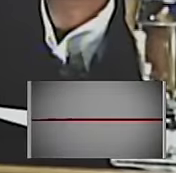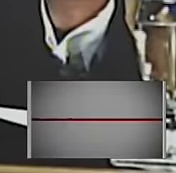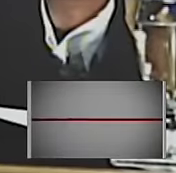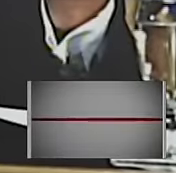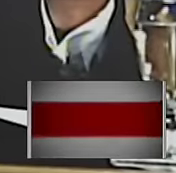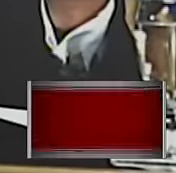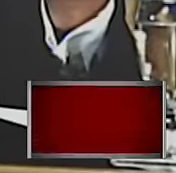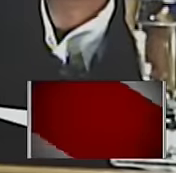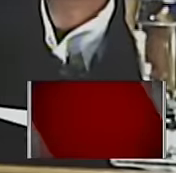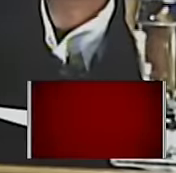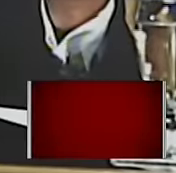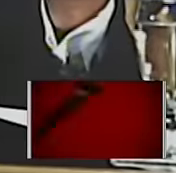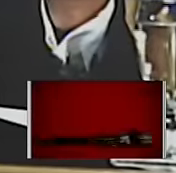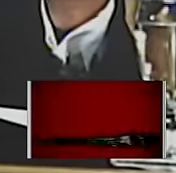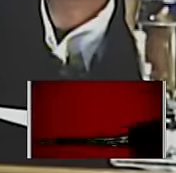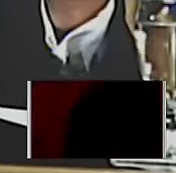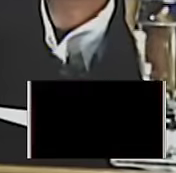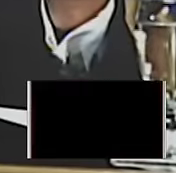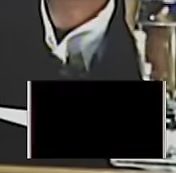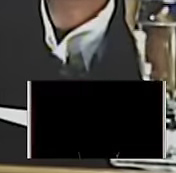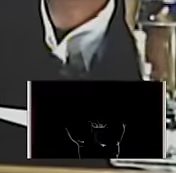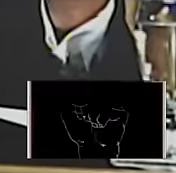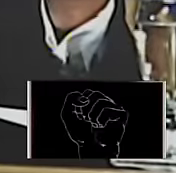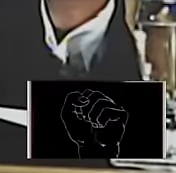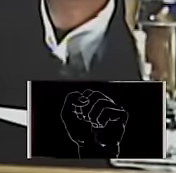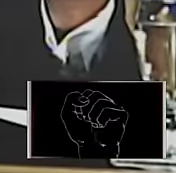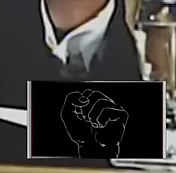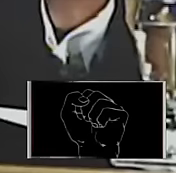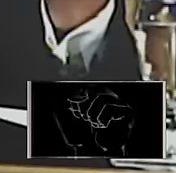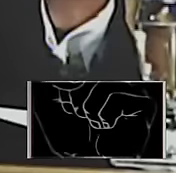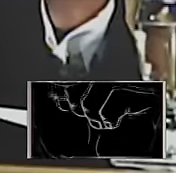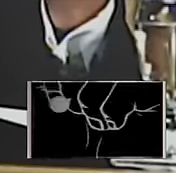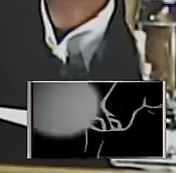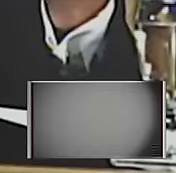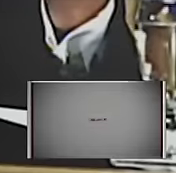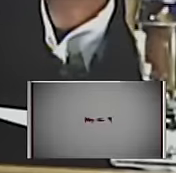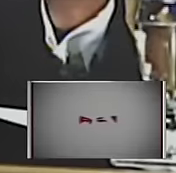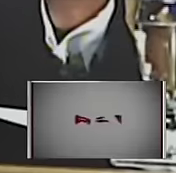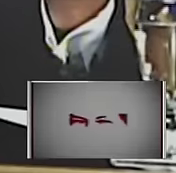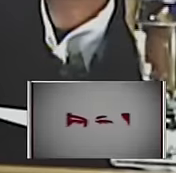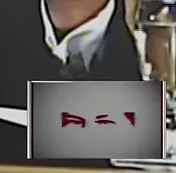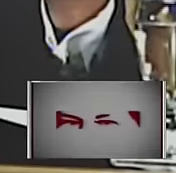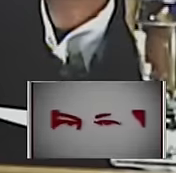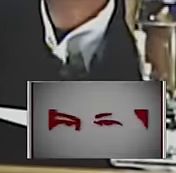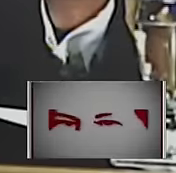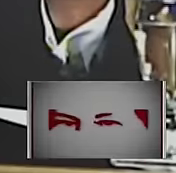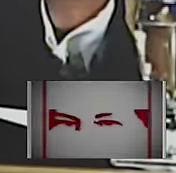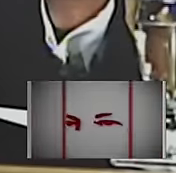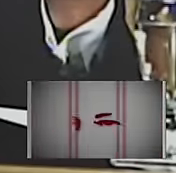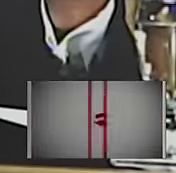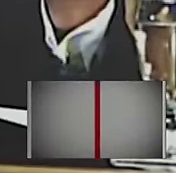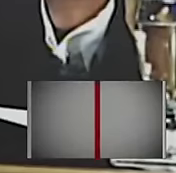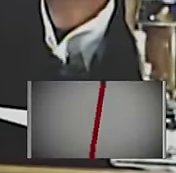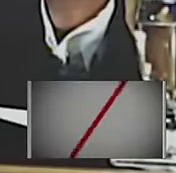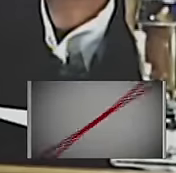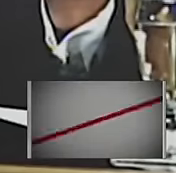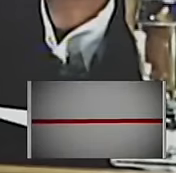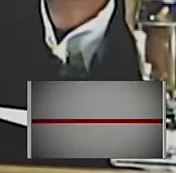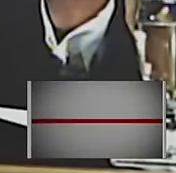ataque permanente. Ese bloqueo de las cuentas tiene que ver para que la voz del pueblo, la voz de la revolución que sale por la vía del mazo, no se